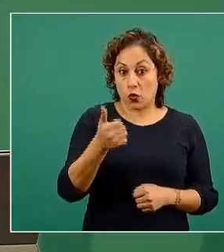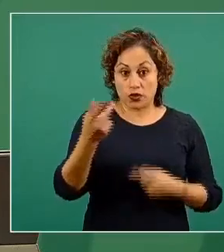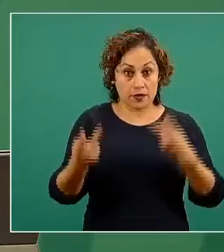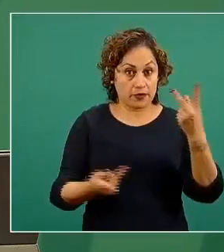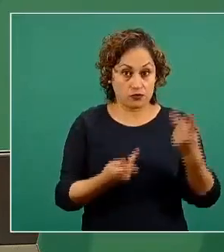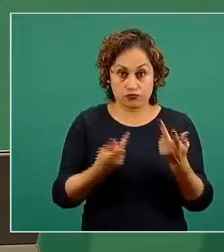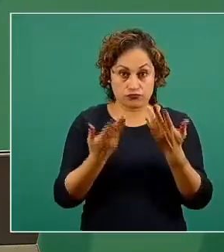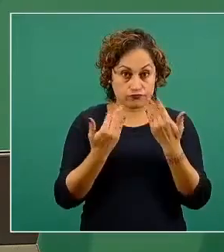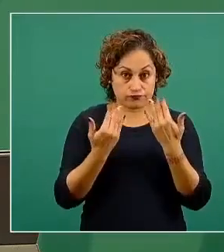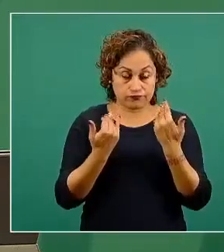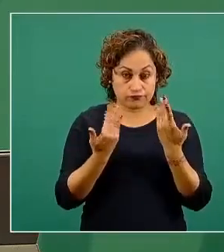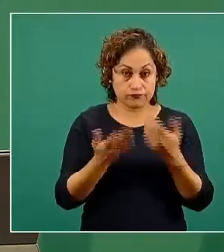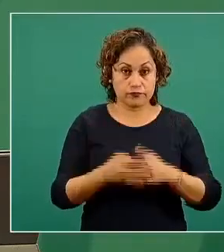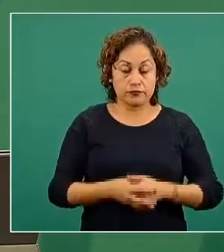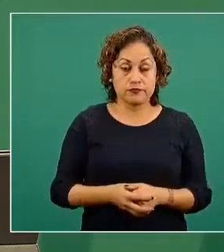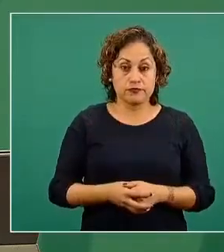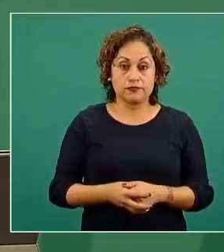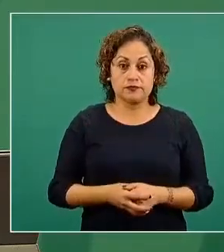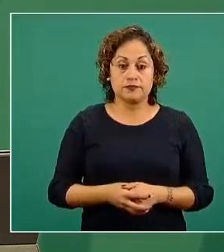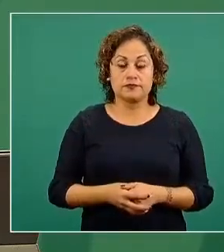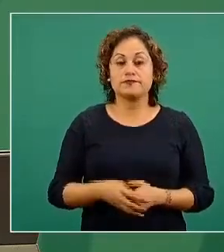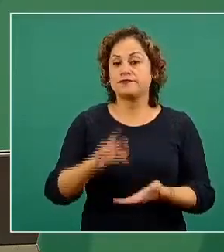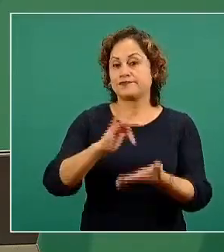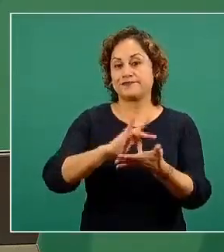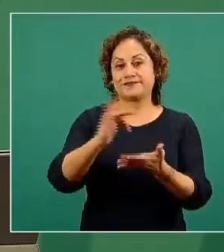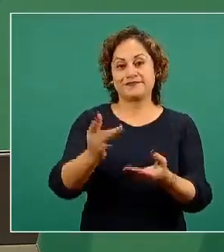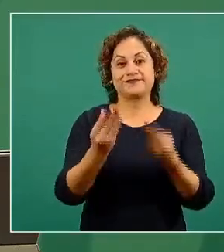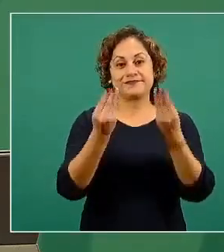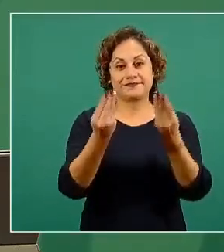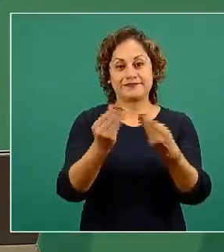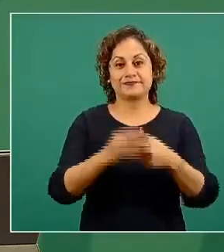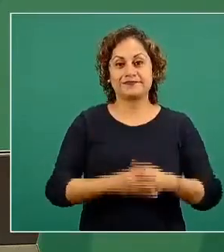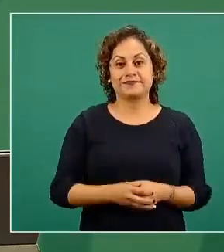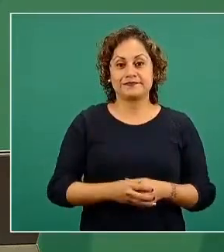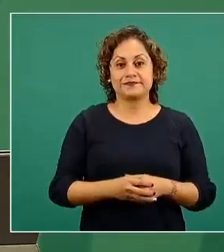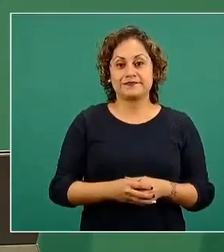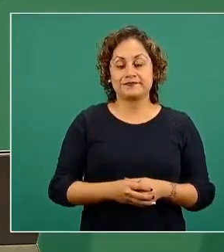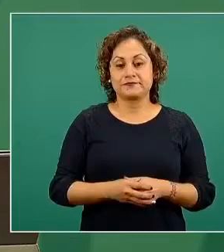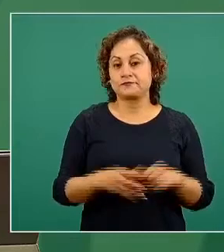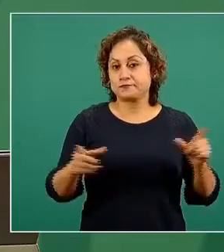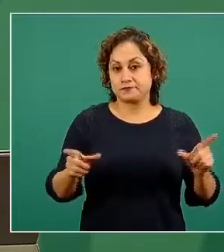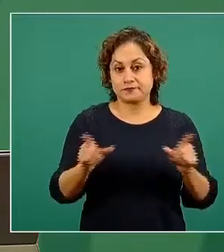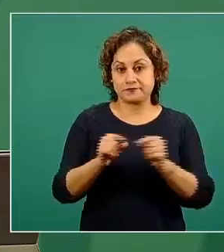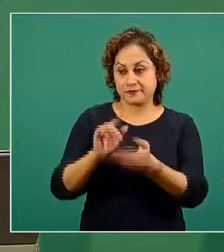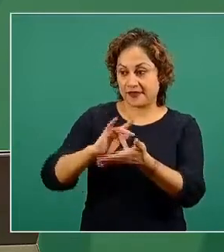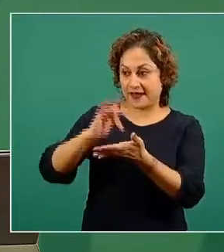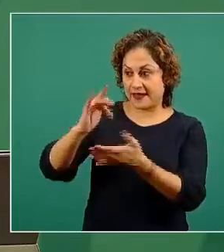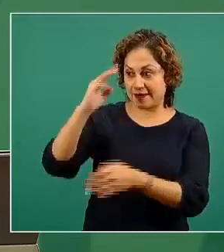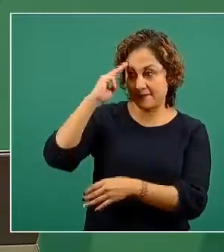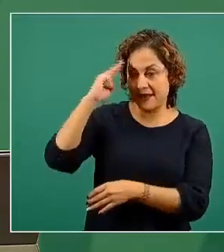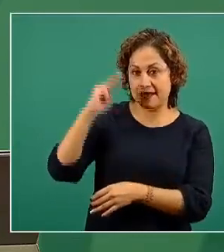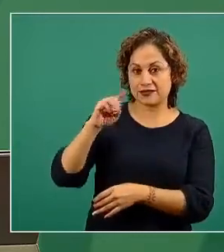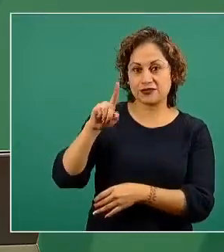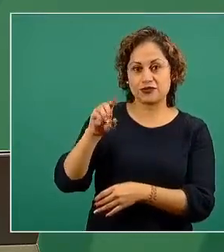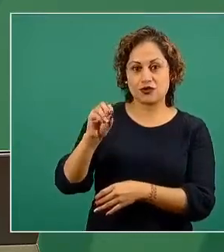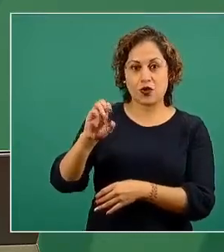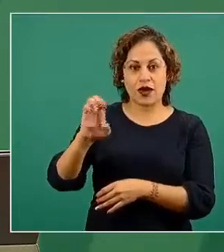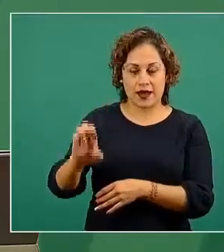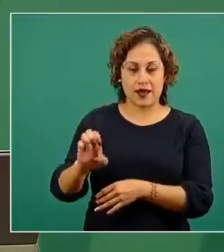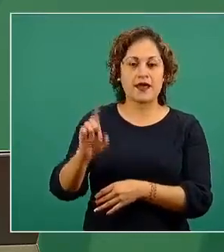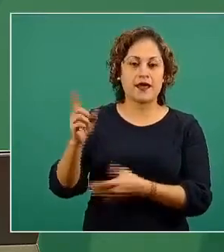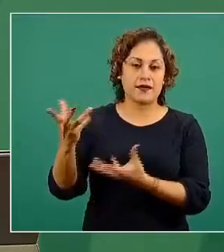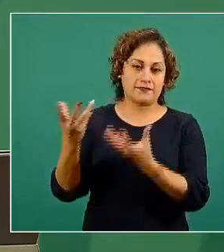pregunta, entonces, bueno, pues muchísimas gracias. Con esto terminamos. Agradezco mucho al maestro Zoé Robledo por habernos